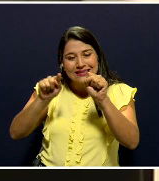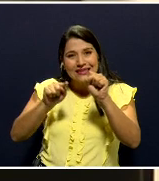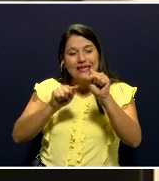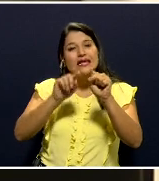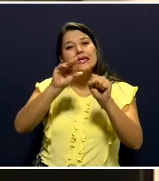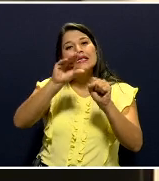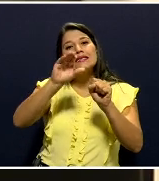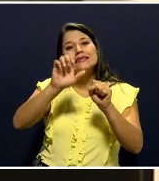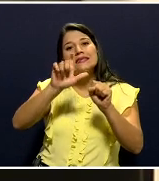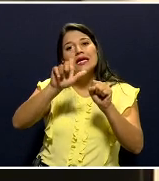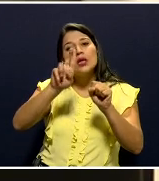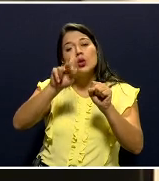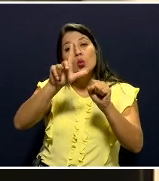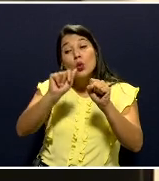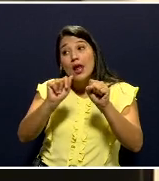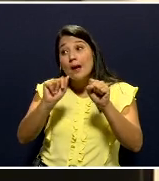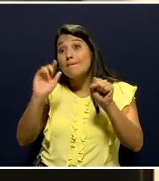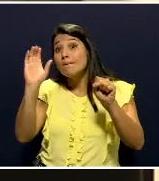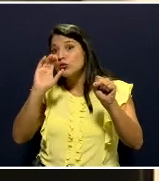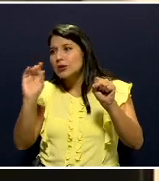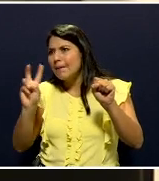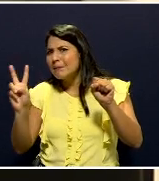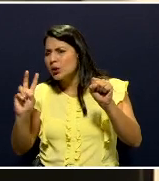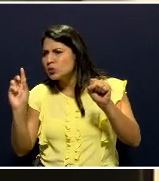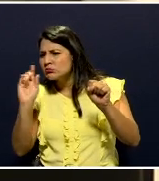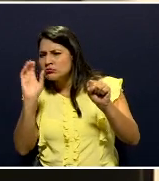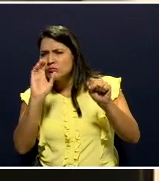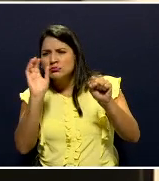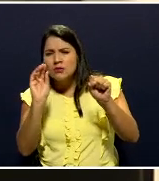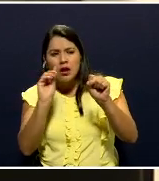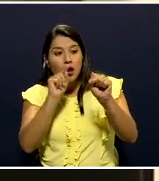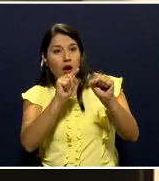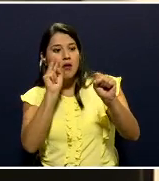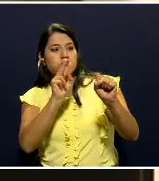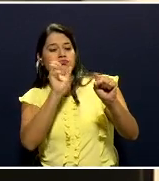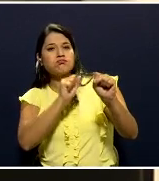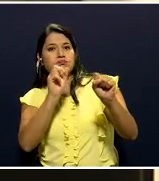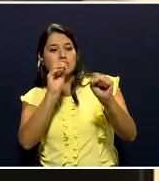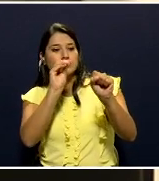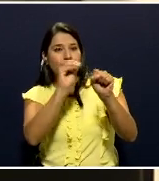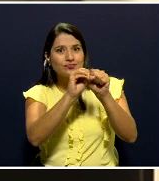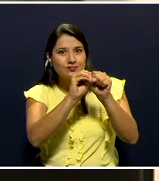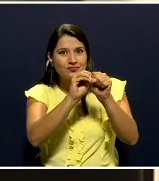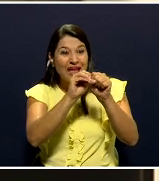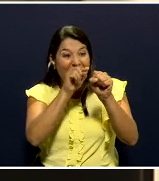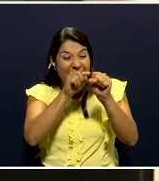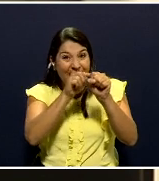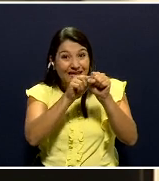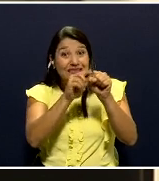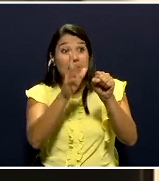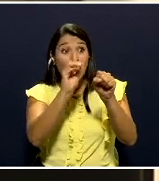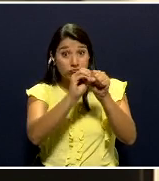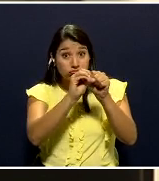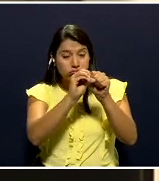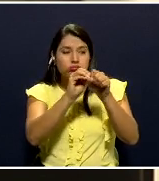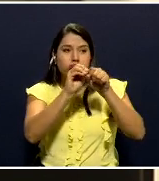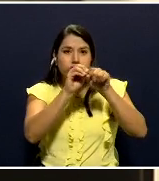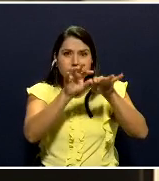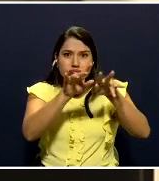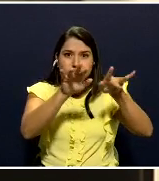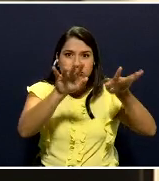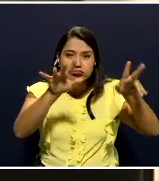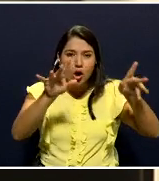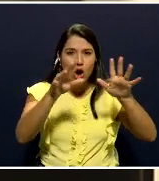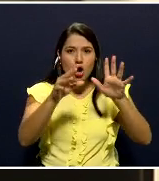¿Qué significa esto? Que empiezan a generar múltiples copias de sí mismos. Ahora, es importante entender que los